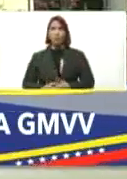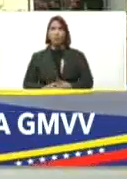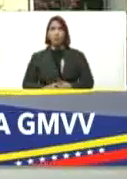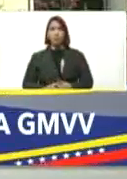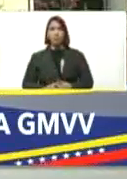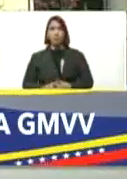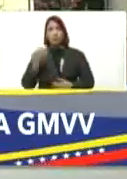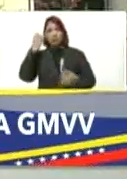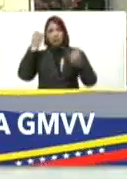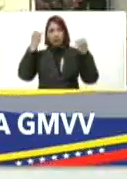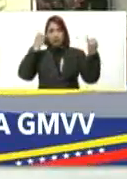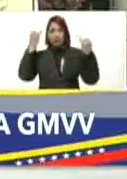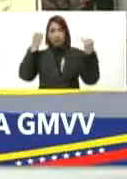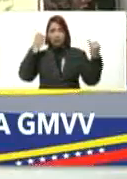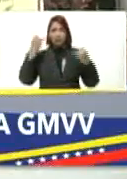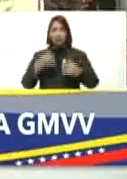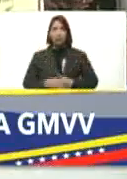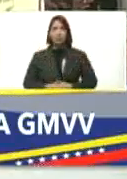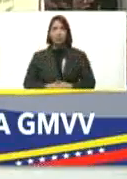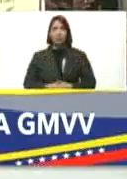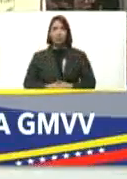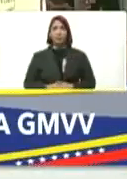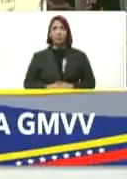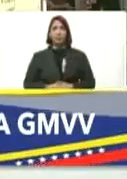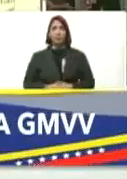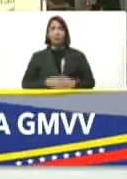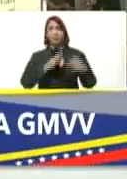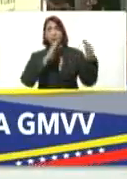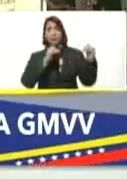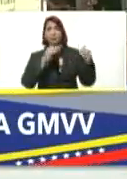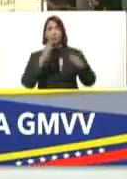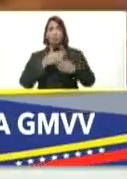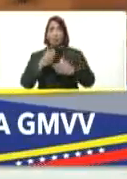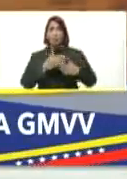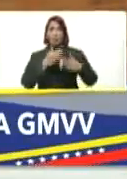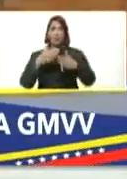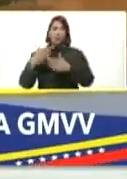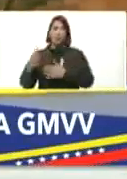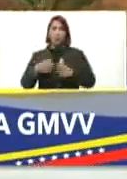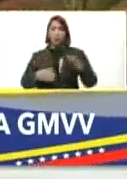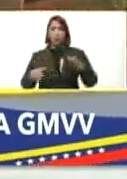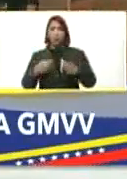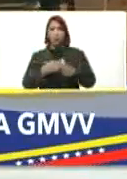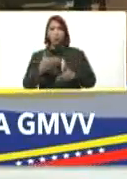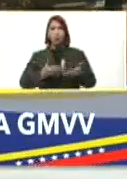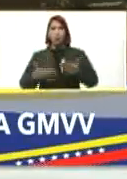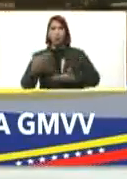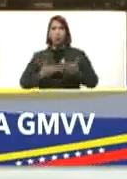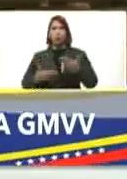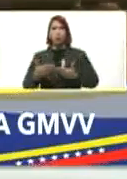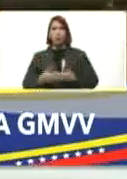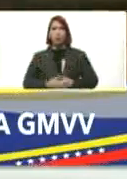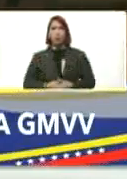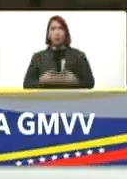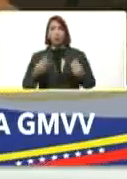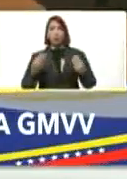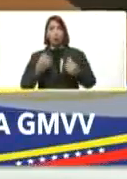de ideas, de esperanzas compartidas, colectivas y de mucho